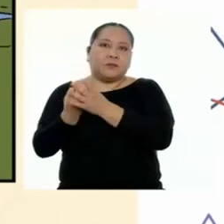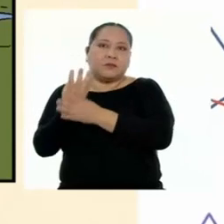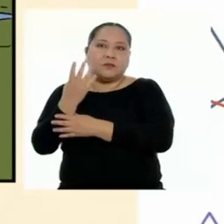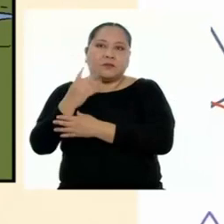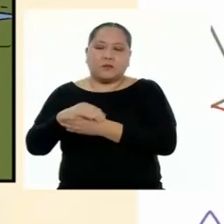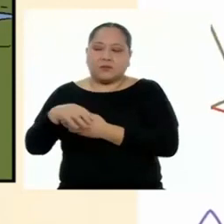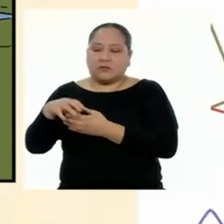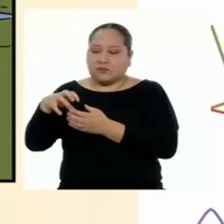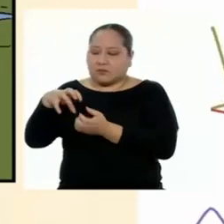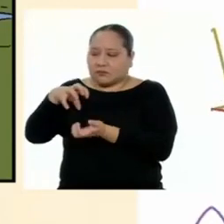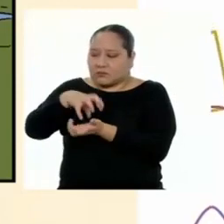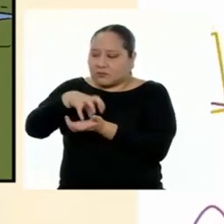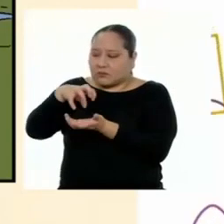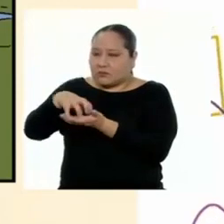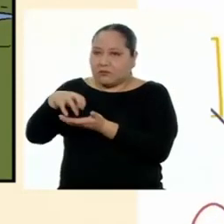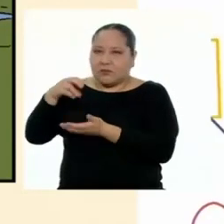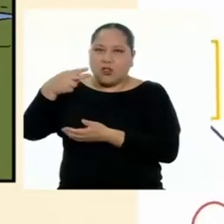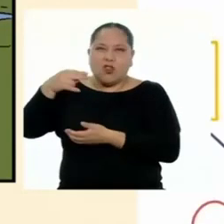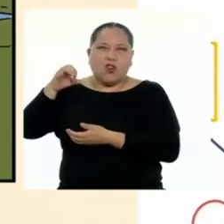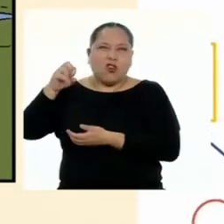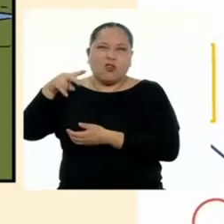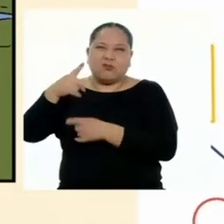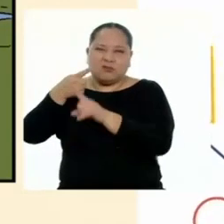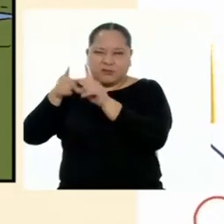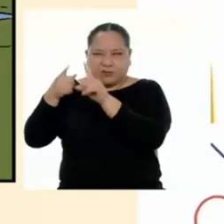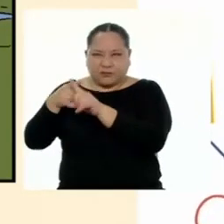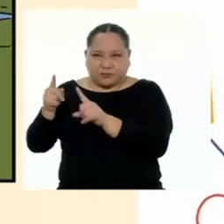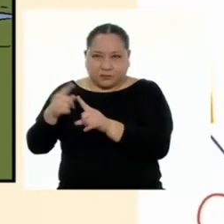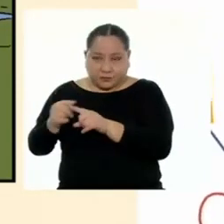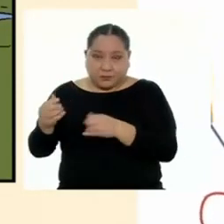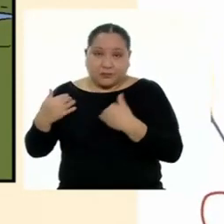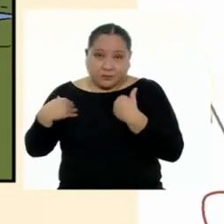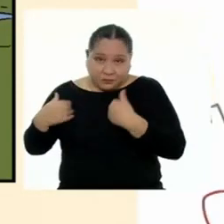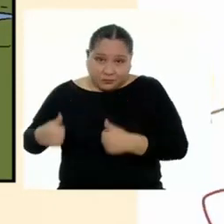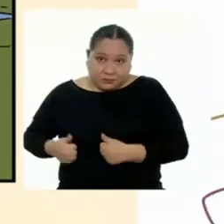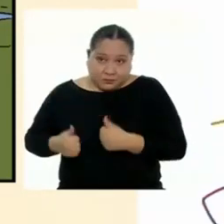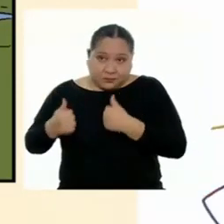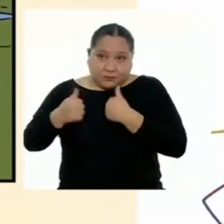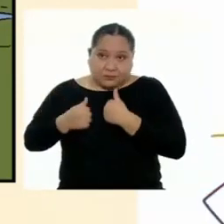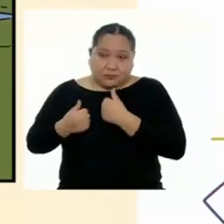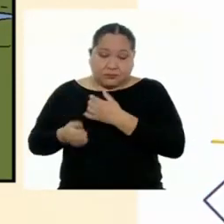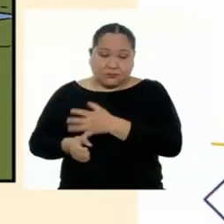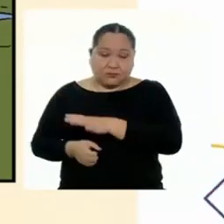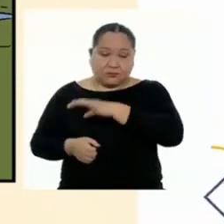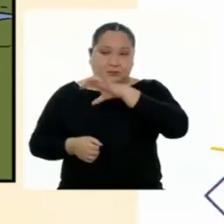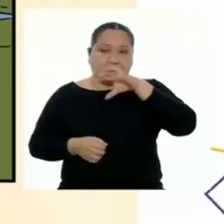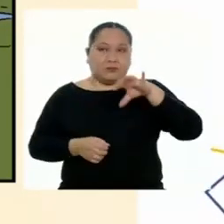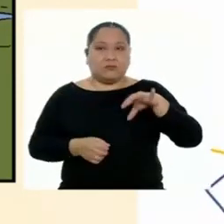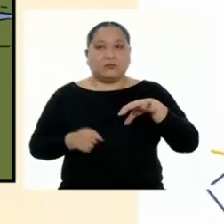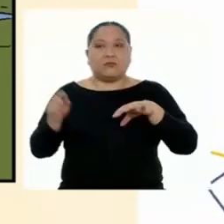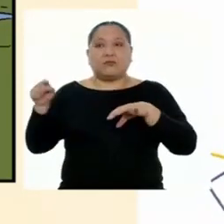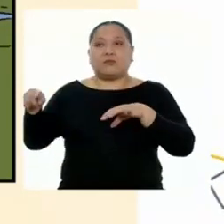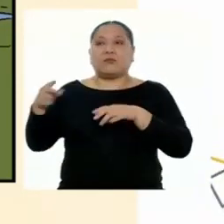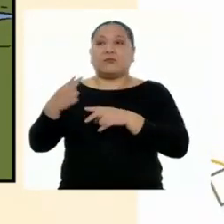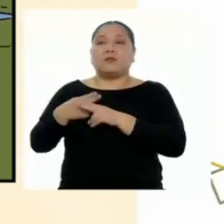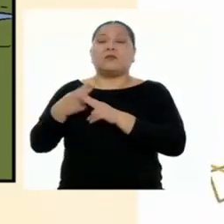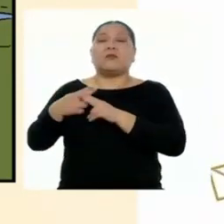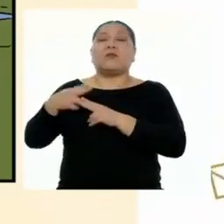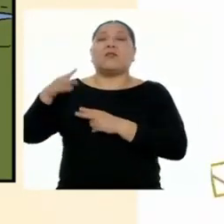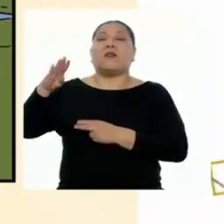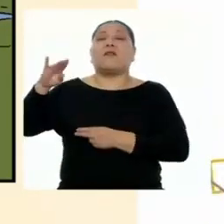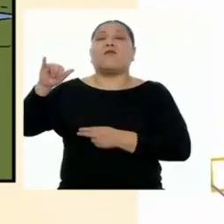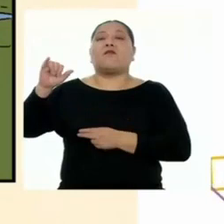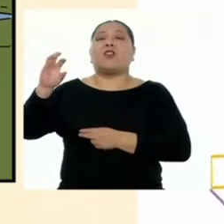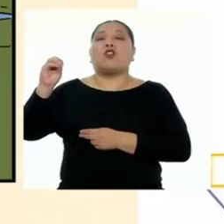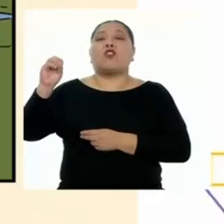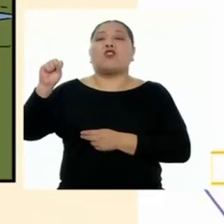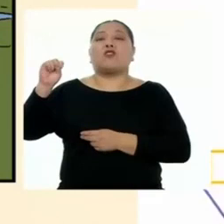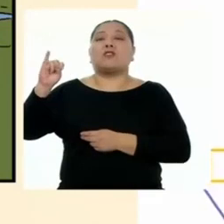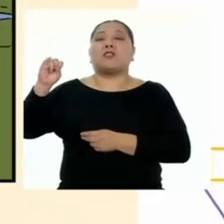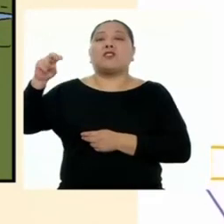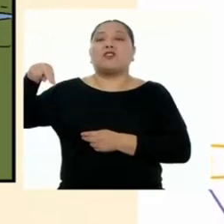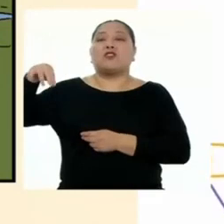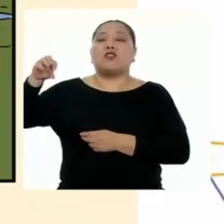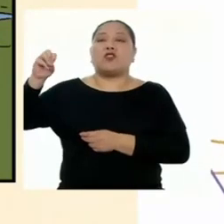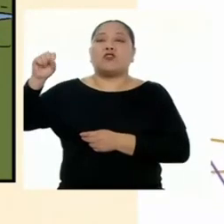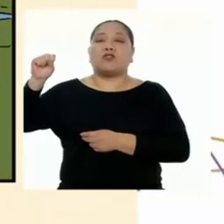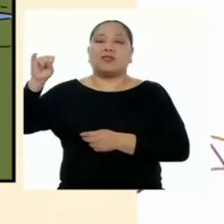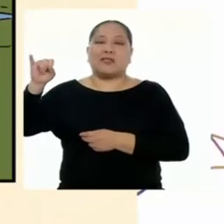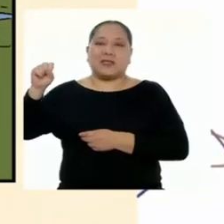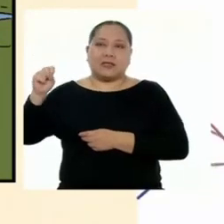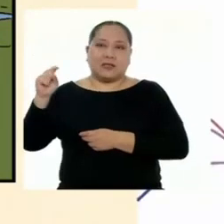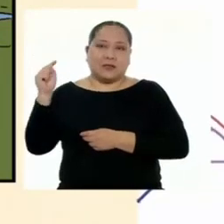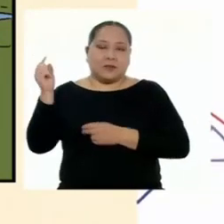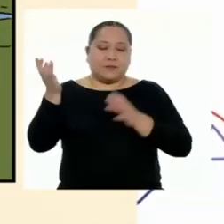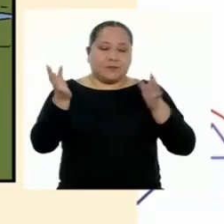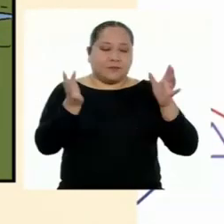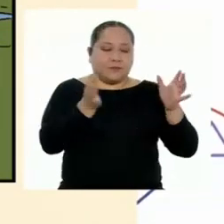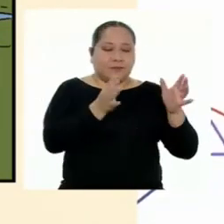plantas, hongos y todo tipo de microorganismos. También recibe el nombre de biocenosis. Componentes abióticos